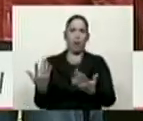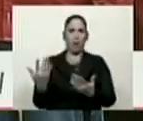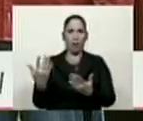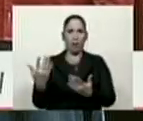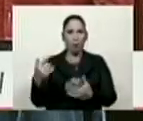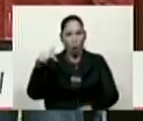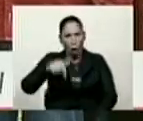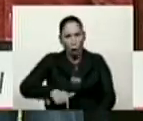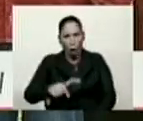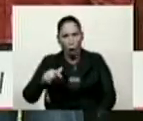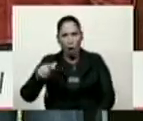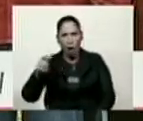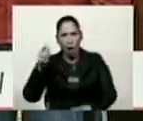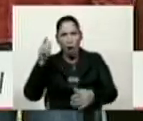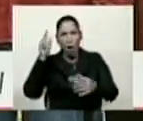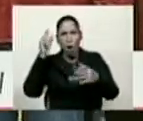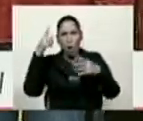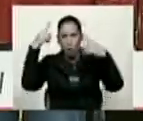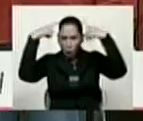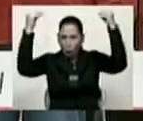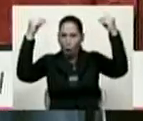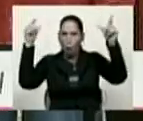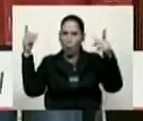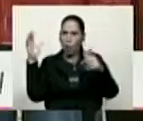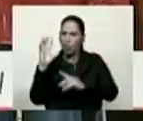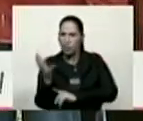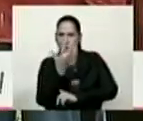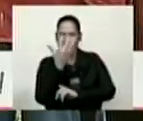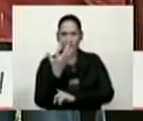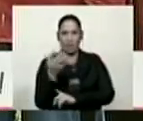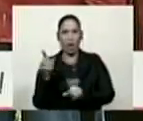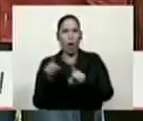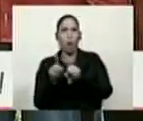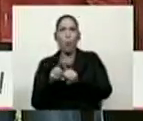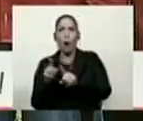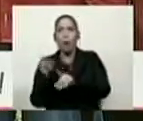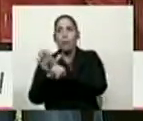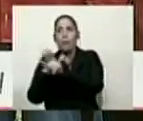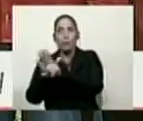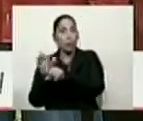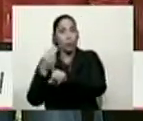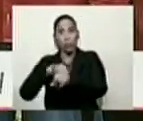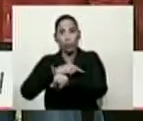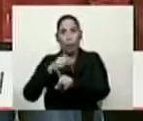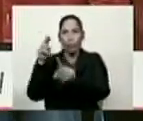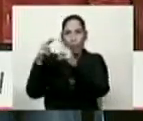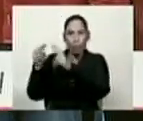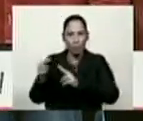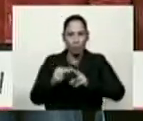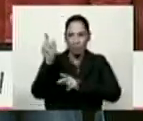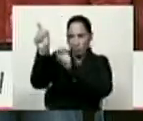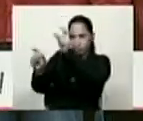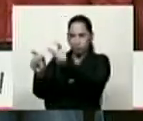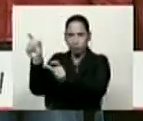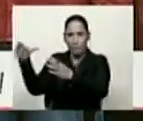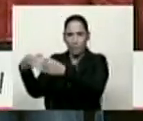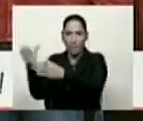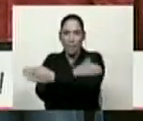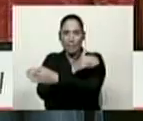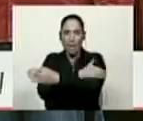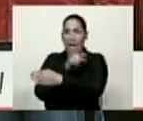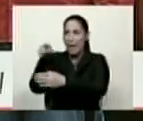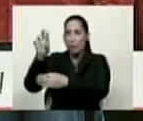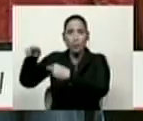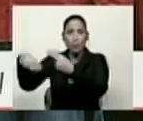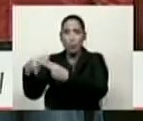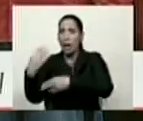ovejas. Nosotros los conocemos perfectamente y sabemos quiénes son. Jamás le han cumplido nada al pueblo, ni le cumplirán